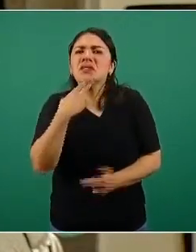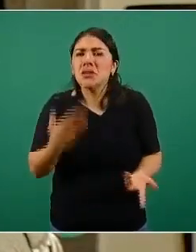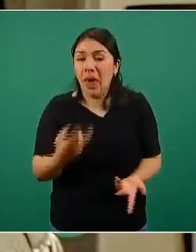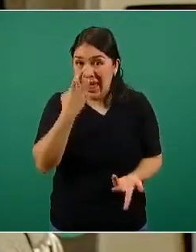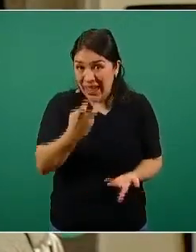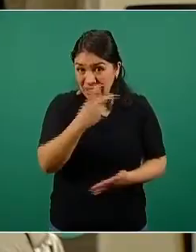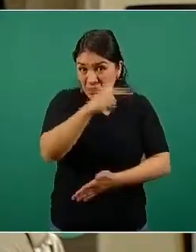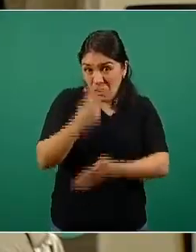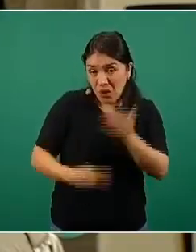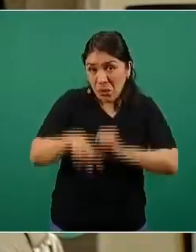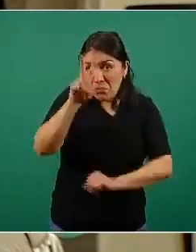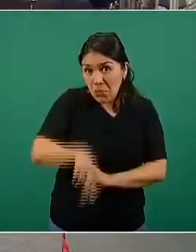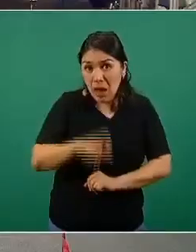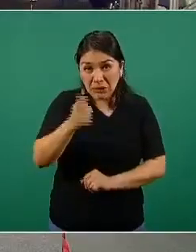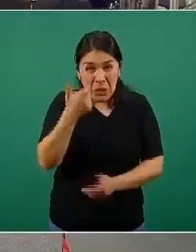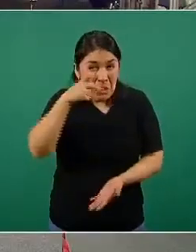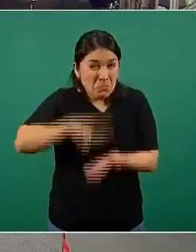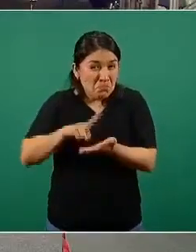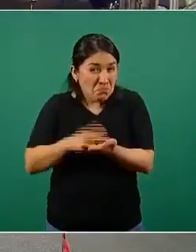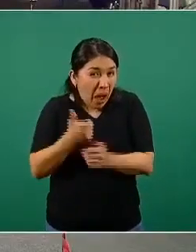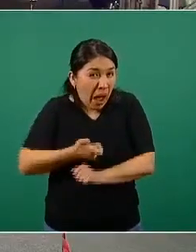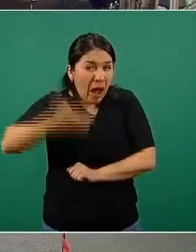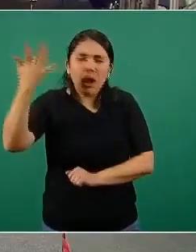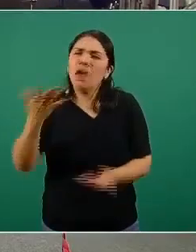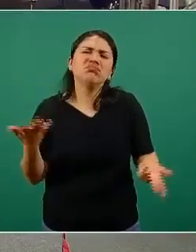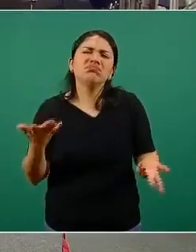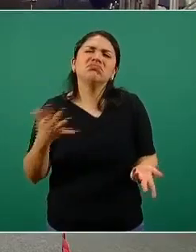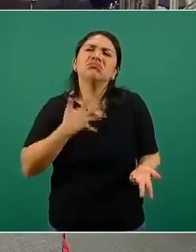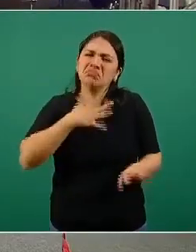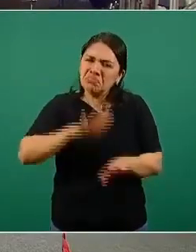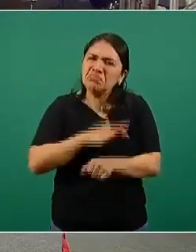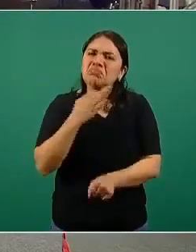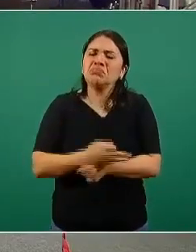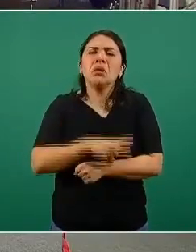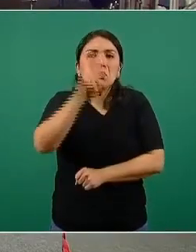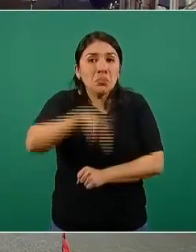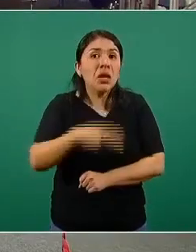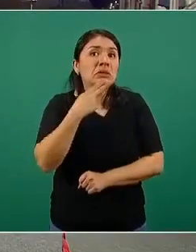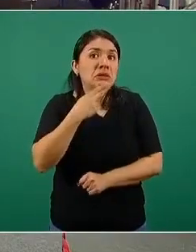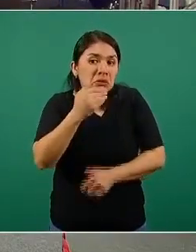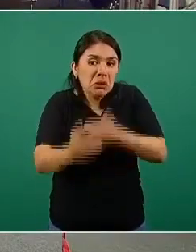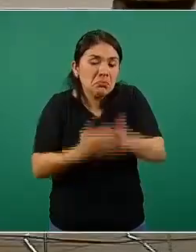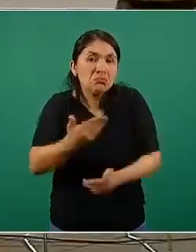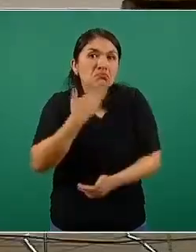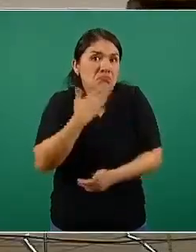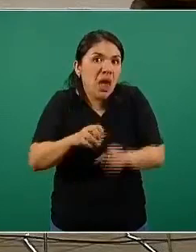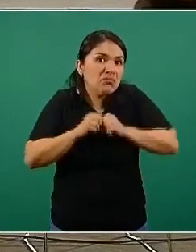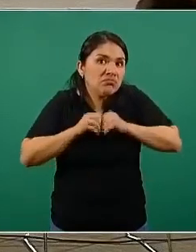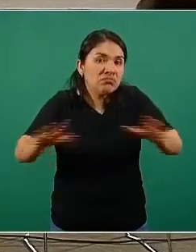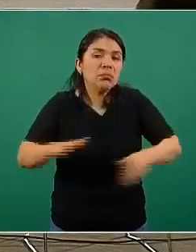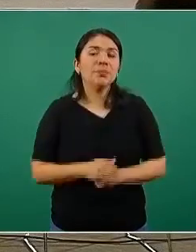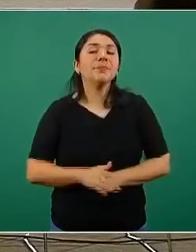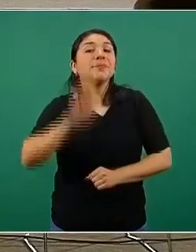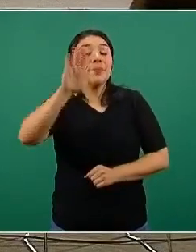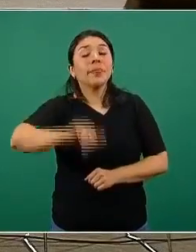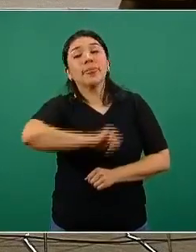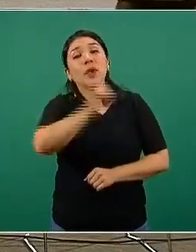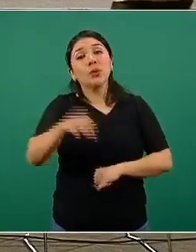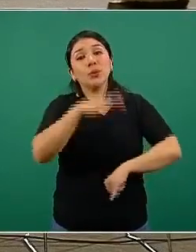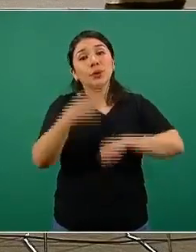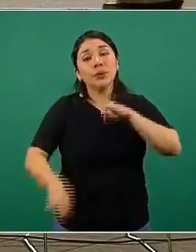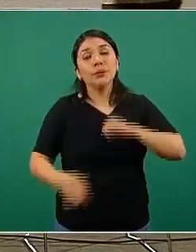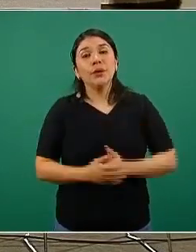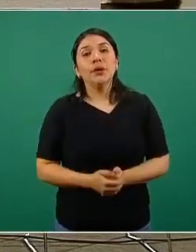pues realmente no es tan costosa y tiene un gran alcance también. Y una última